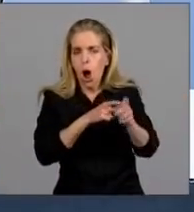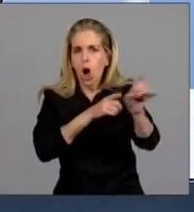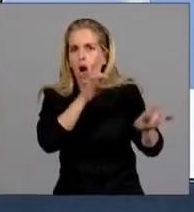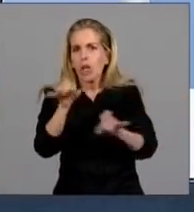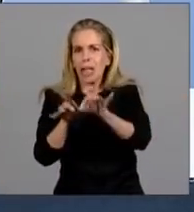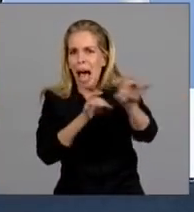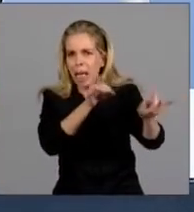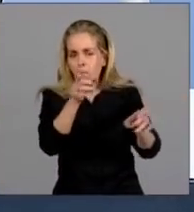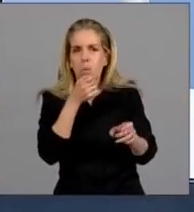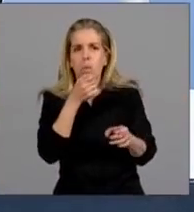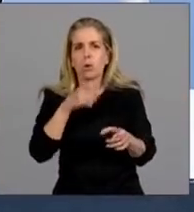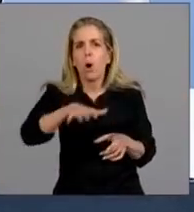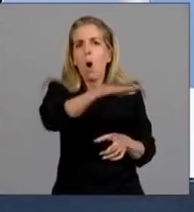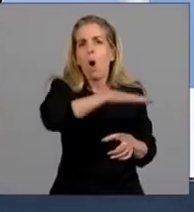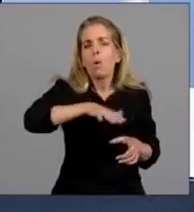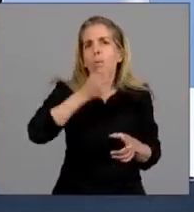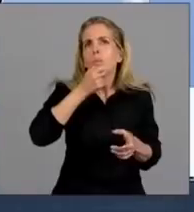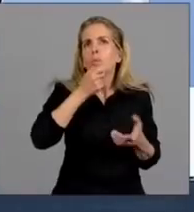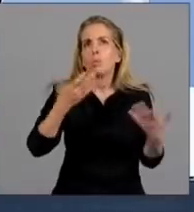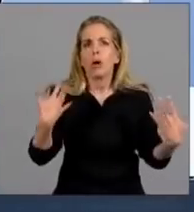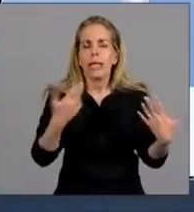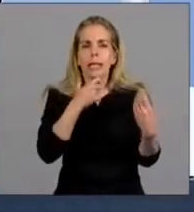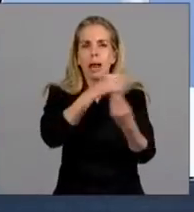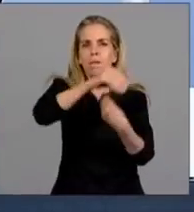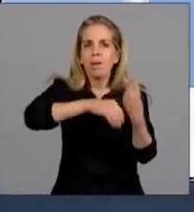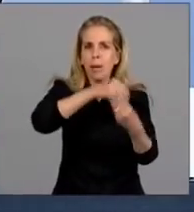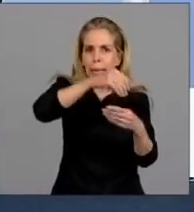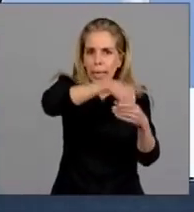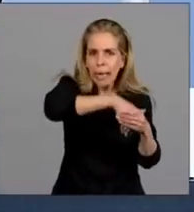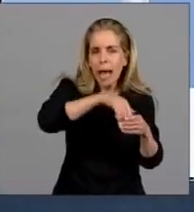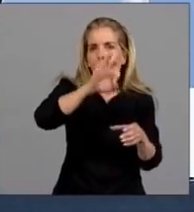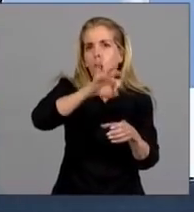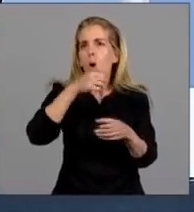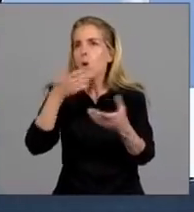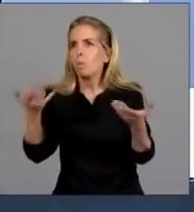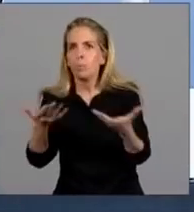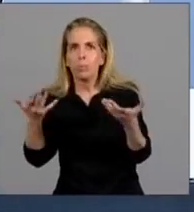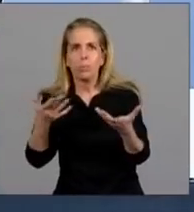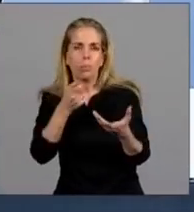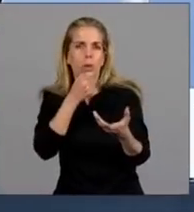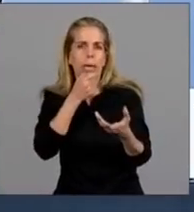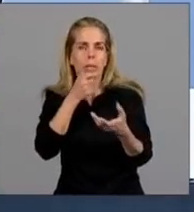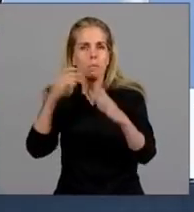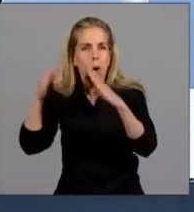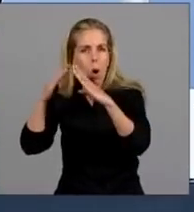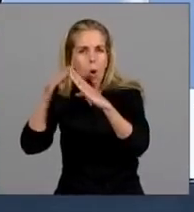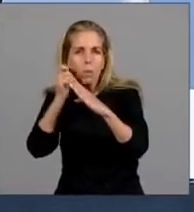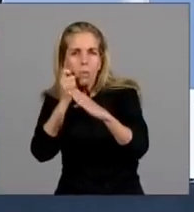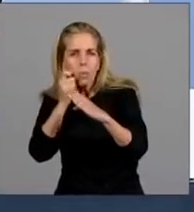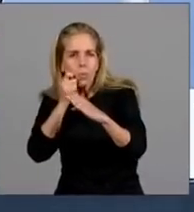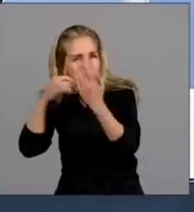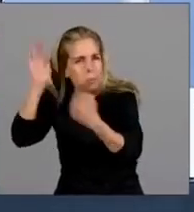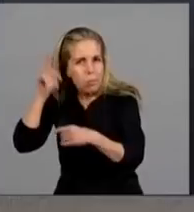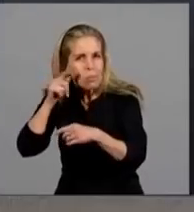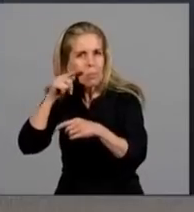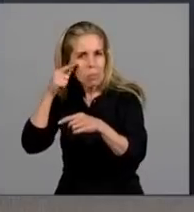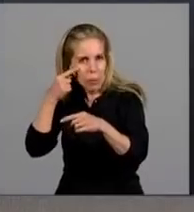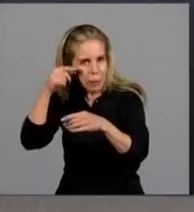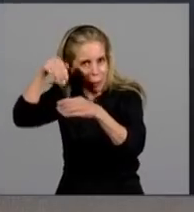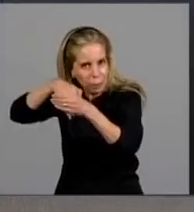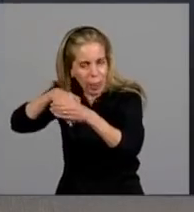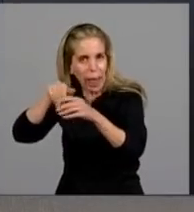estrecho, que puede ser familiar, adentro de una institución, como un geriátrico, pasó en Güemes,